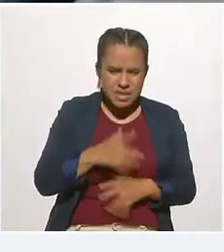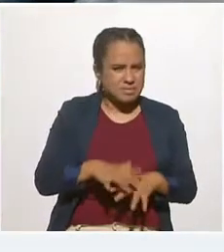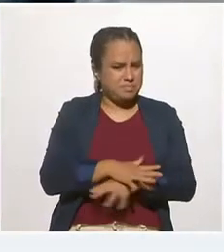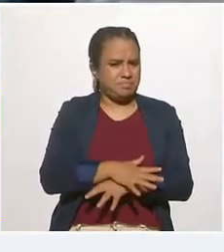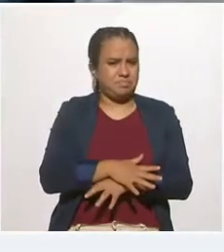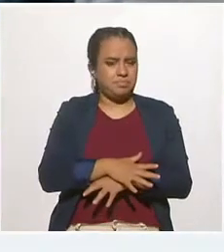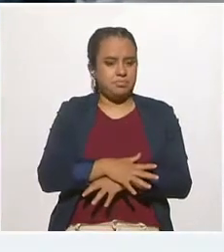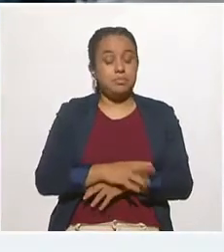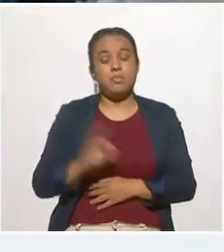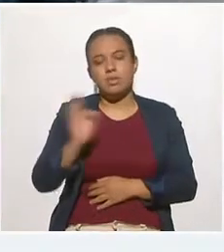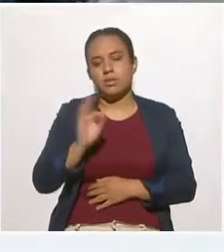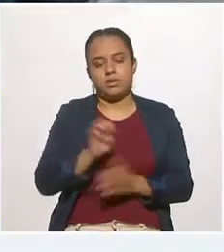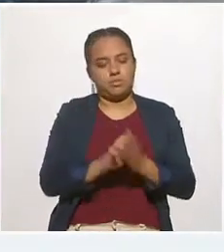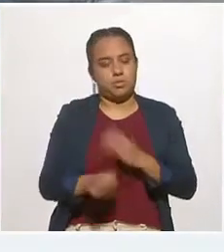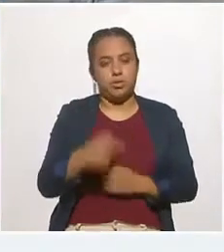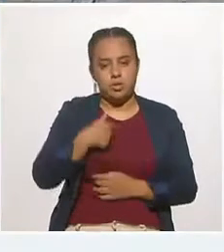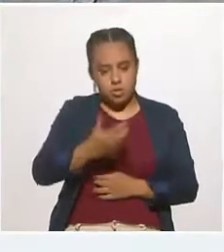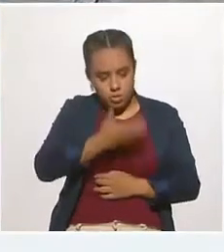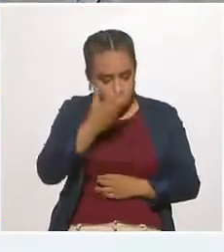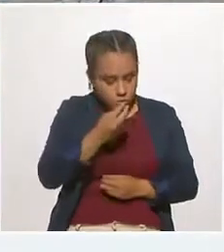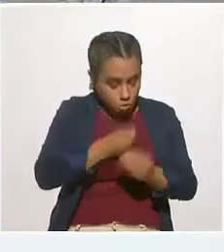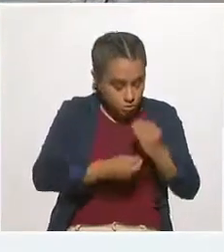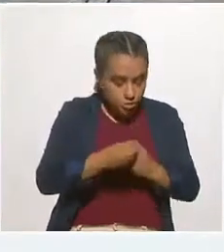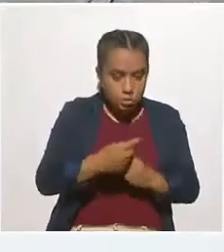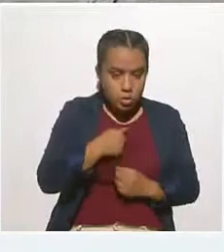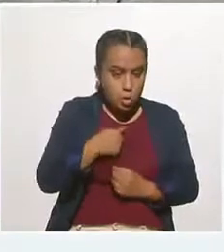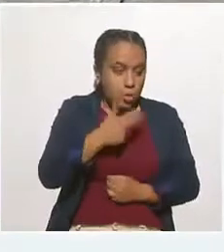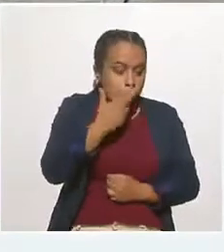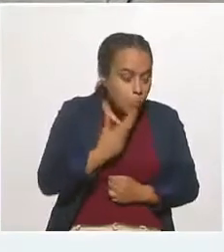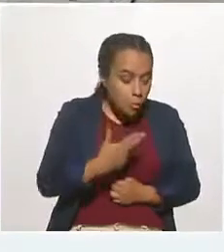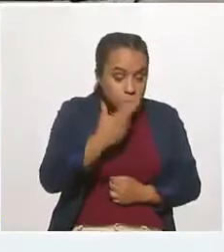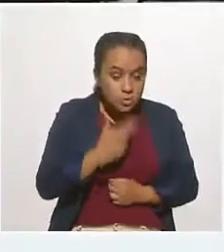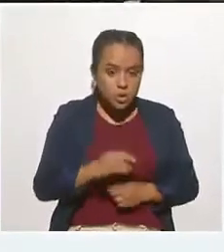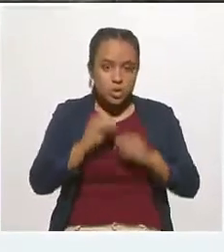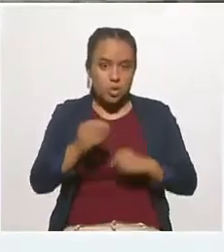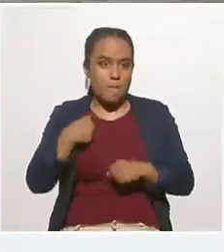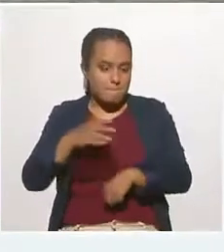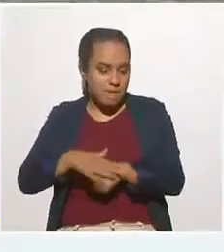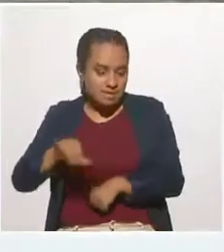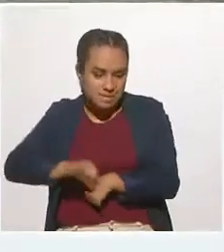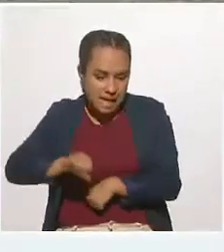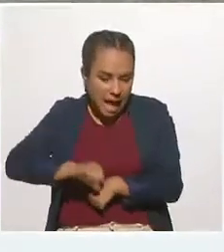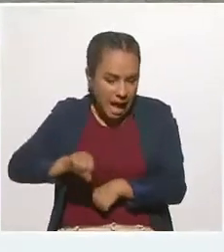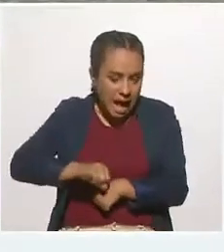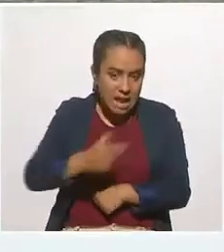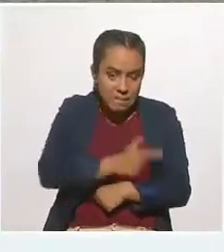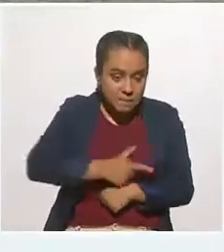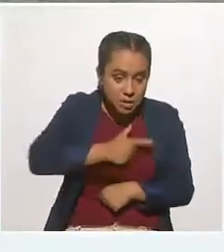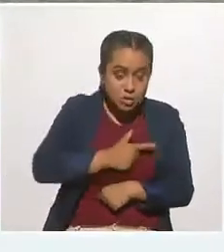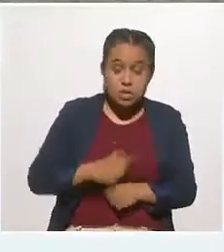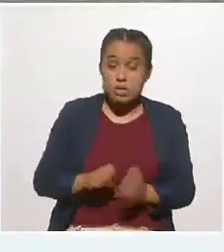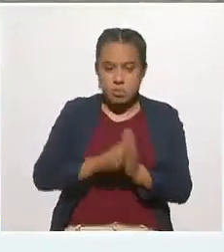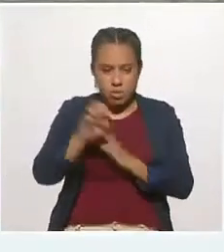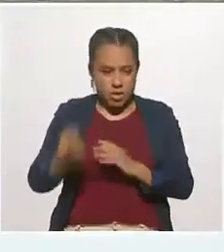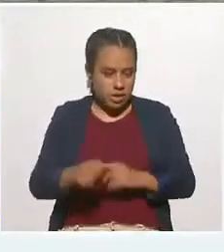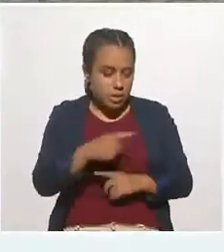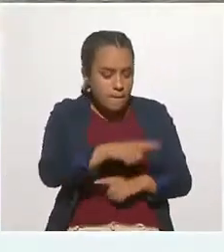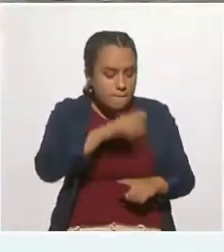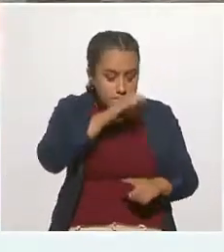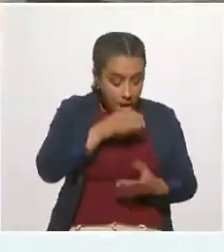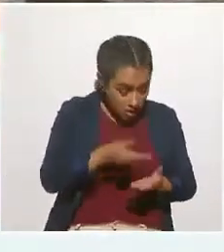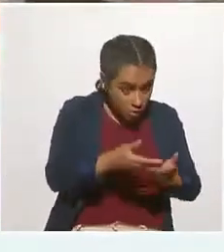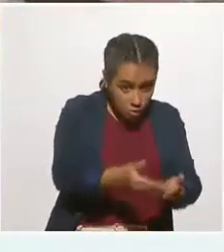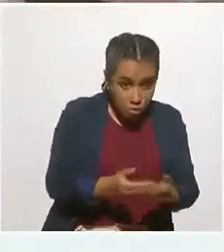este tipo de alimentos, yo busco puro dulce o puro salado. Y a la hora que me presentan un mango o que me presentan un